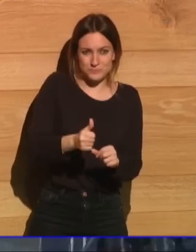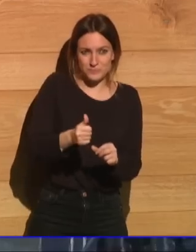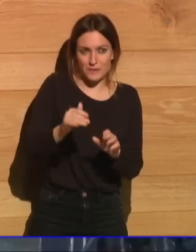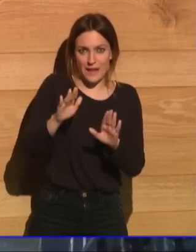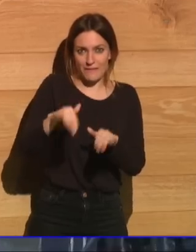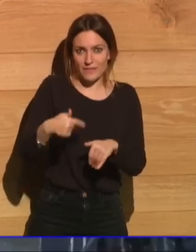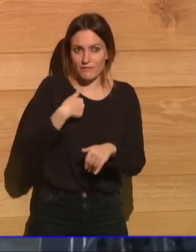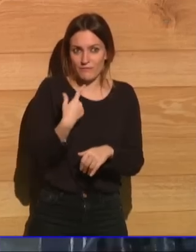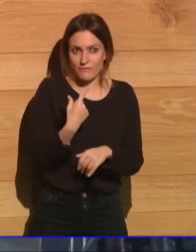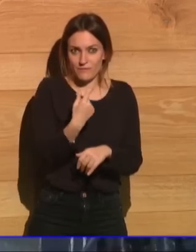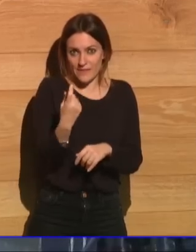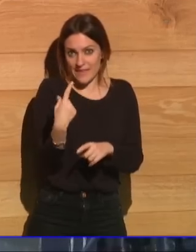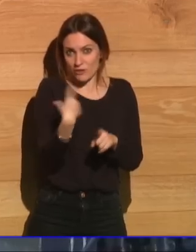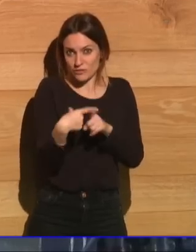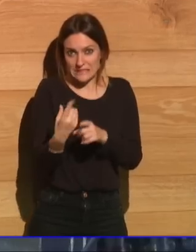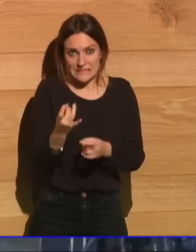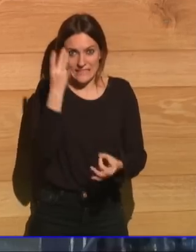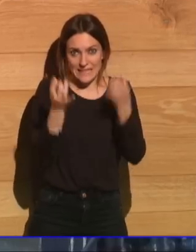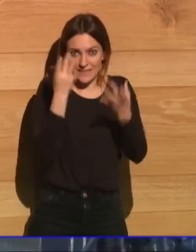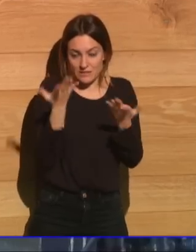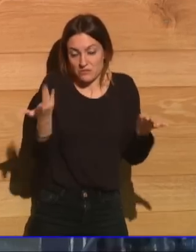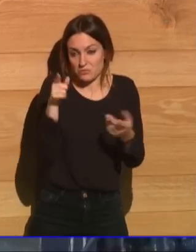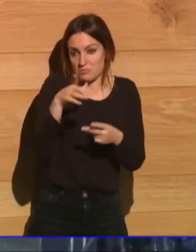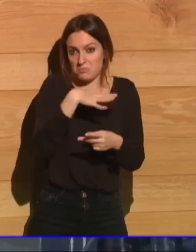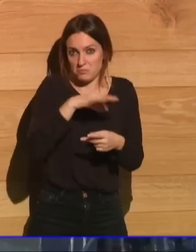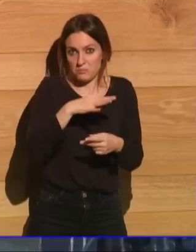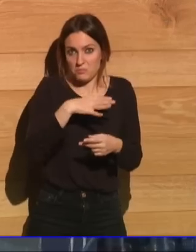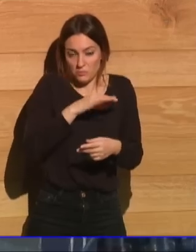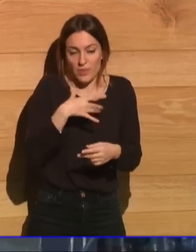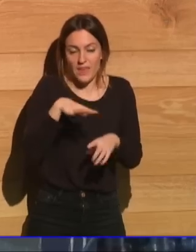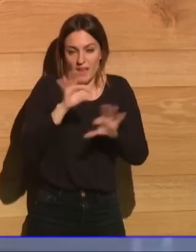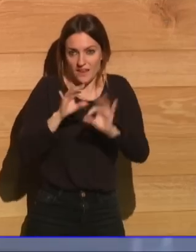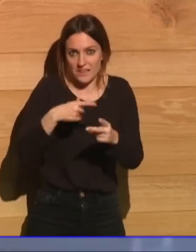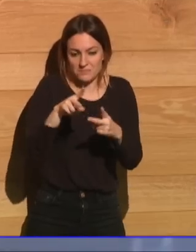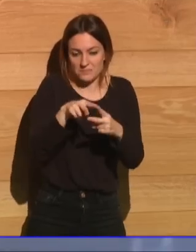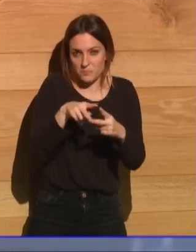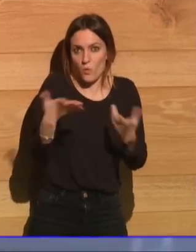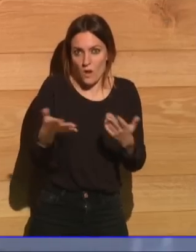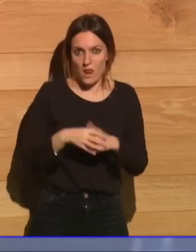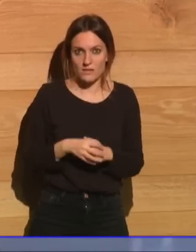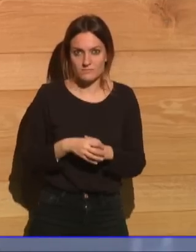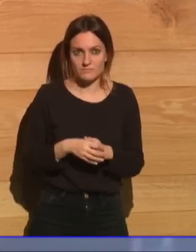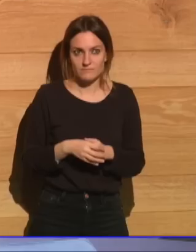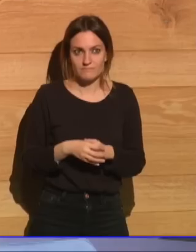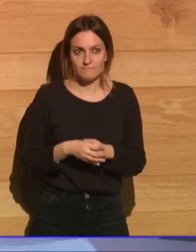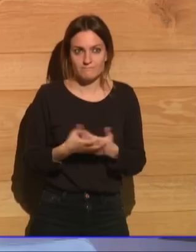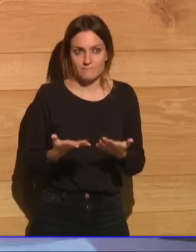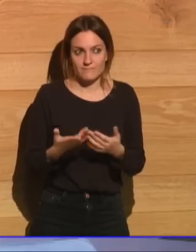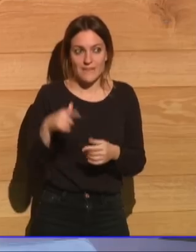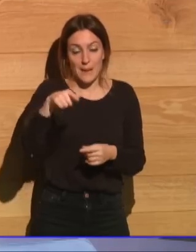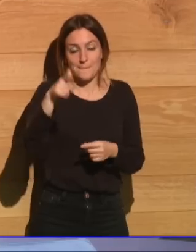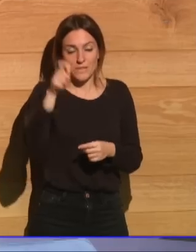completo de foco creativo. Así que elija usted lo que más le gusta. Y se lo tiró ahí al periodista y se marchó. Y dijo el periodista, pues lo del